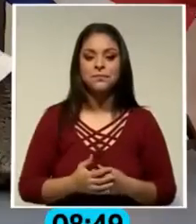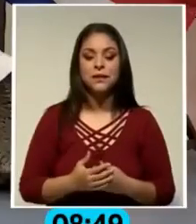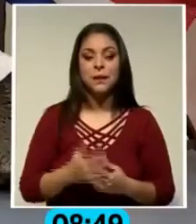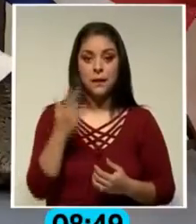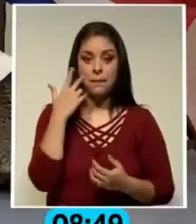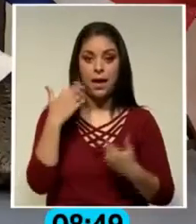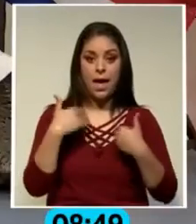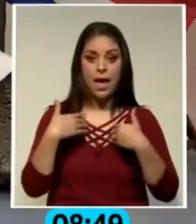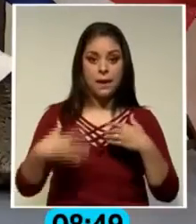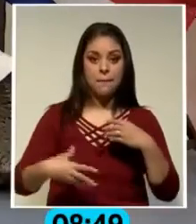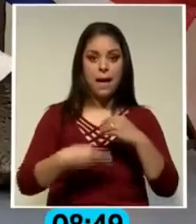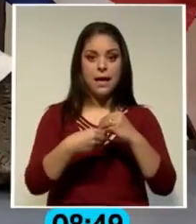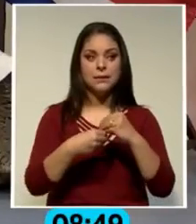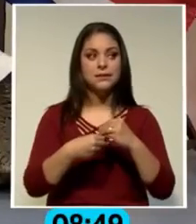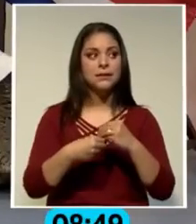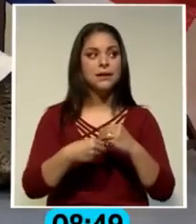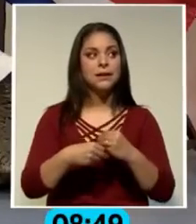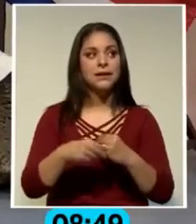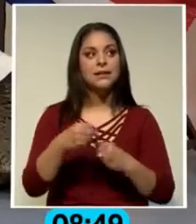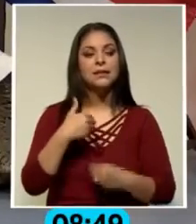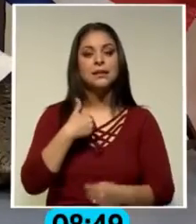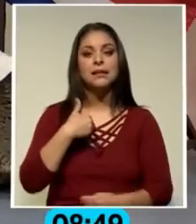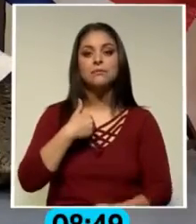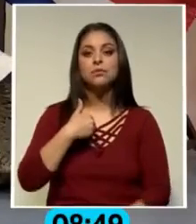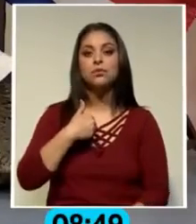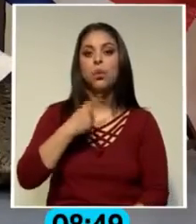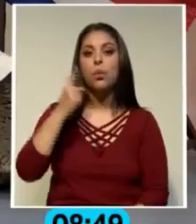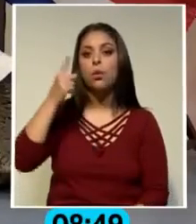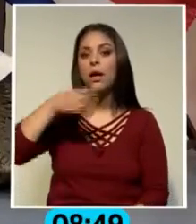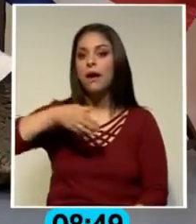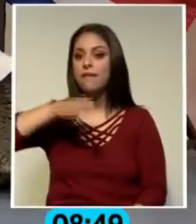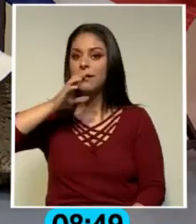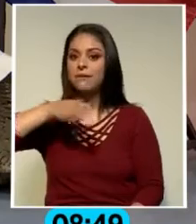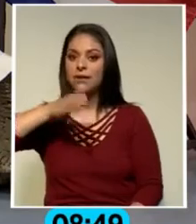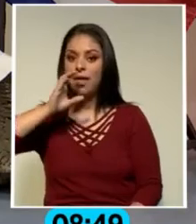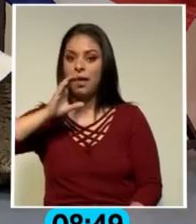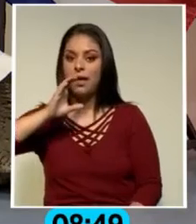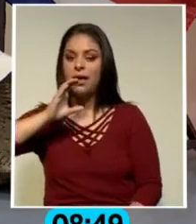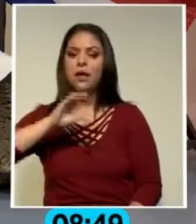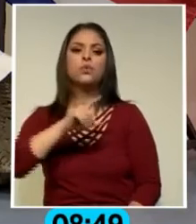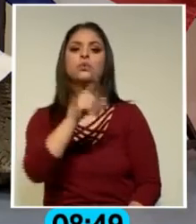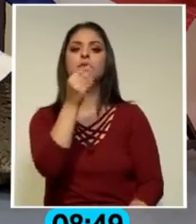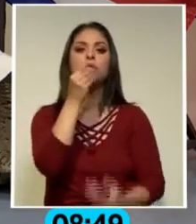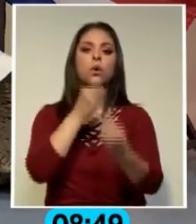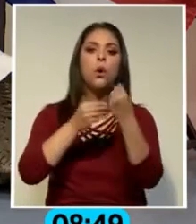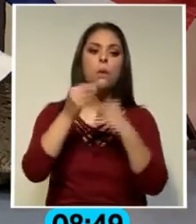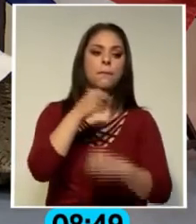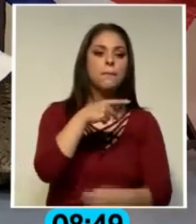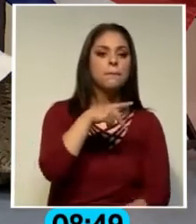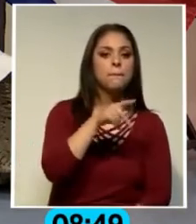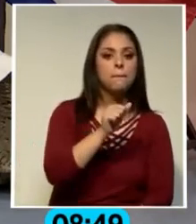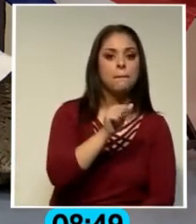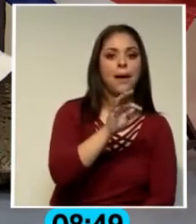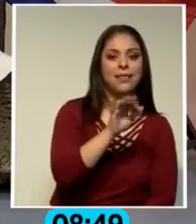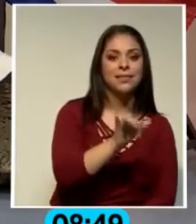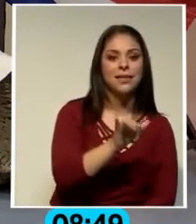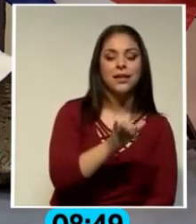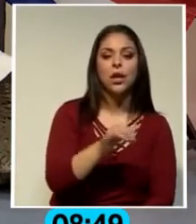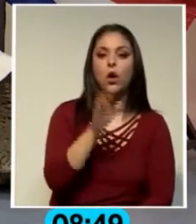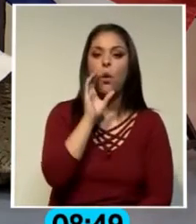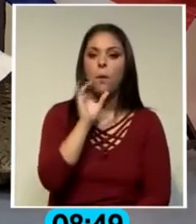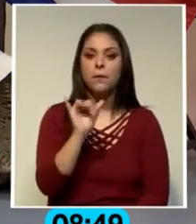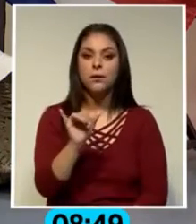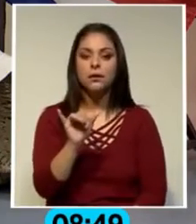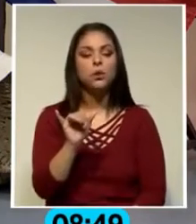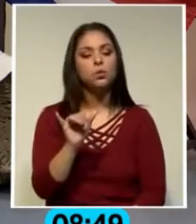Dígame usted. Tenemos una bebida, niña Gwen. Lo que uno con esto, cuando come patí, toma esto. Bueno, y dice que no, también... no es